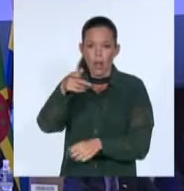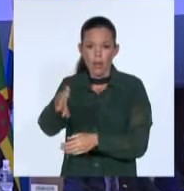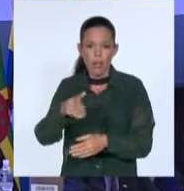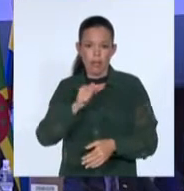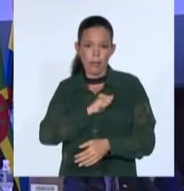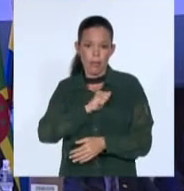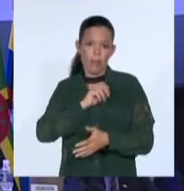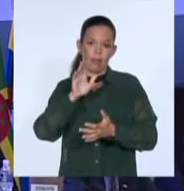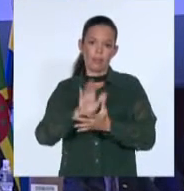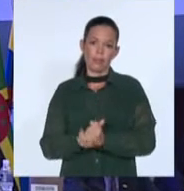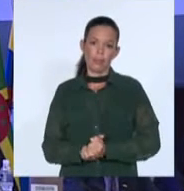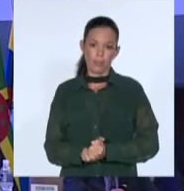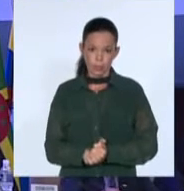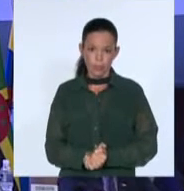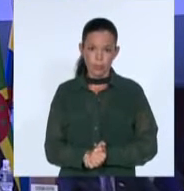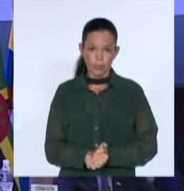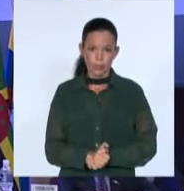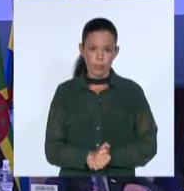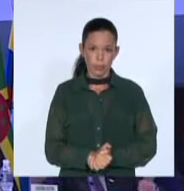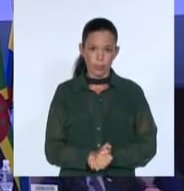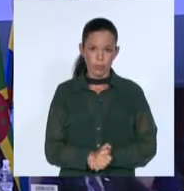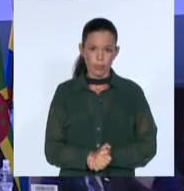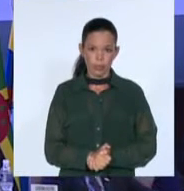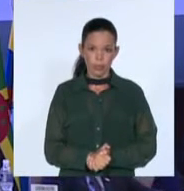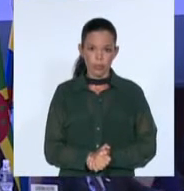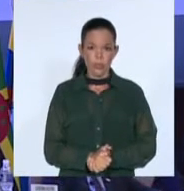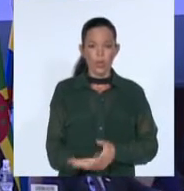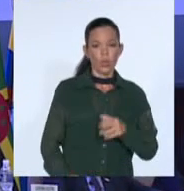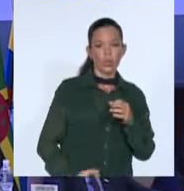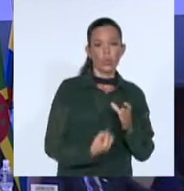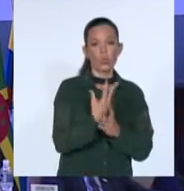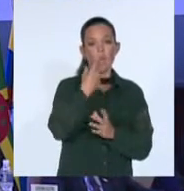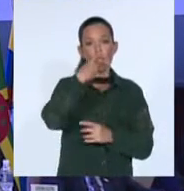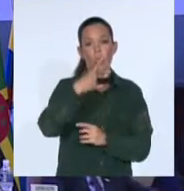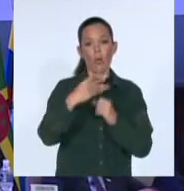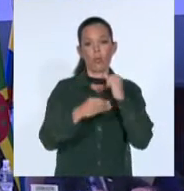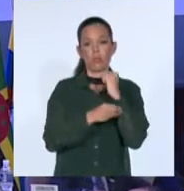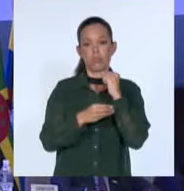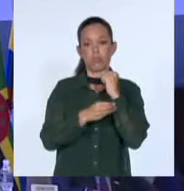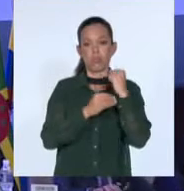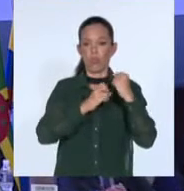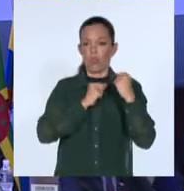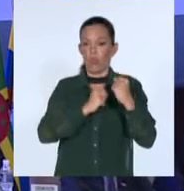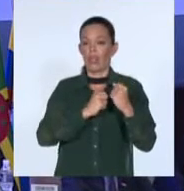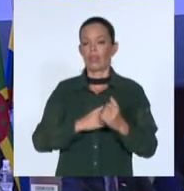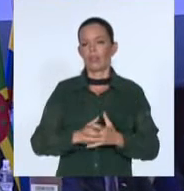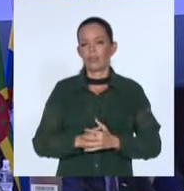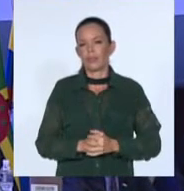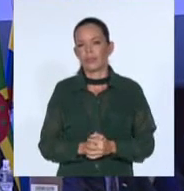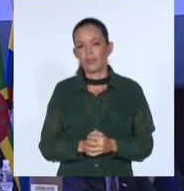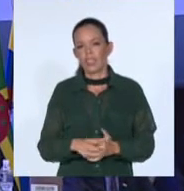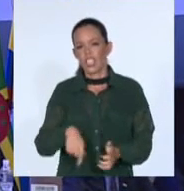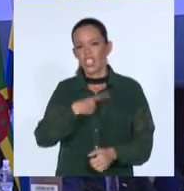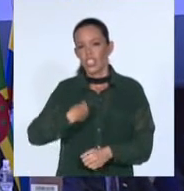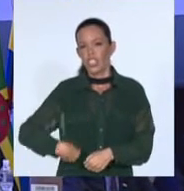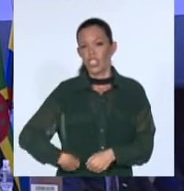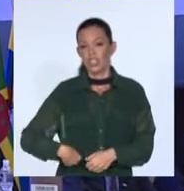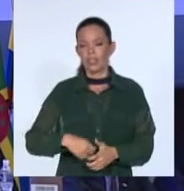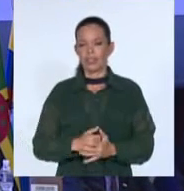Ve también la aparición de dos potencias enormes, como China y como